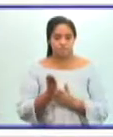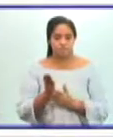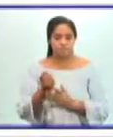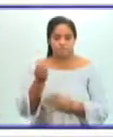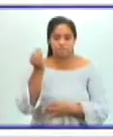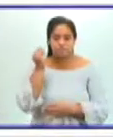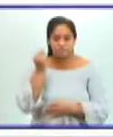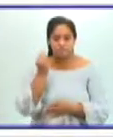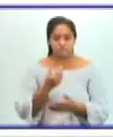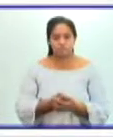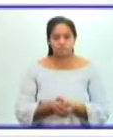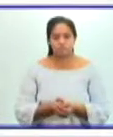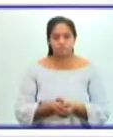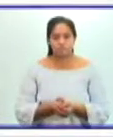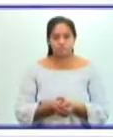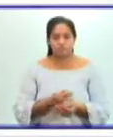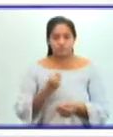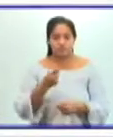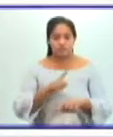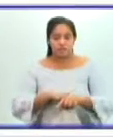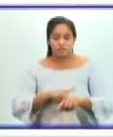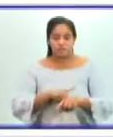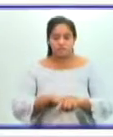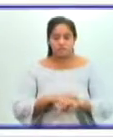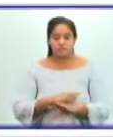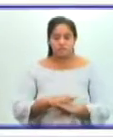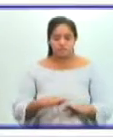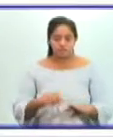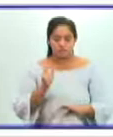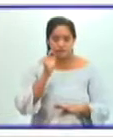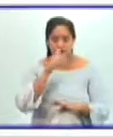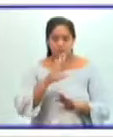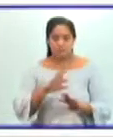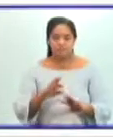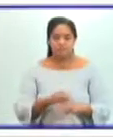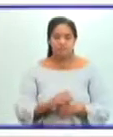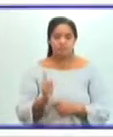ustedes saben. Les daré un tiempo para que lo hagan solos.